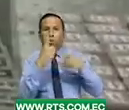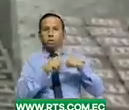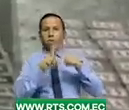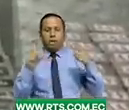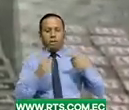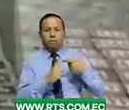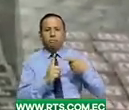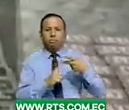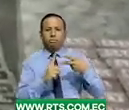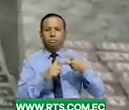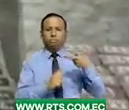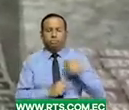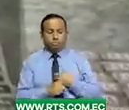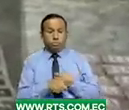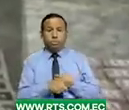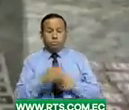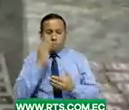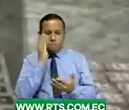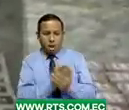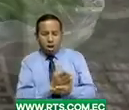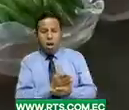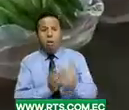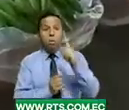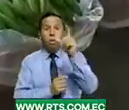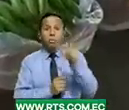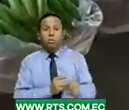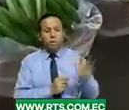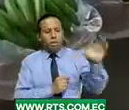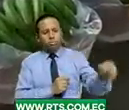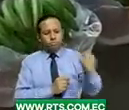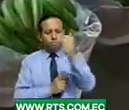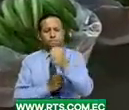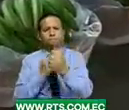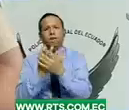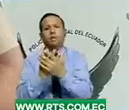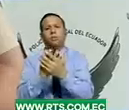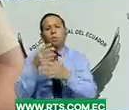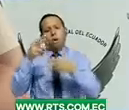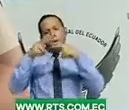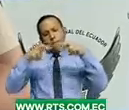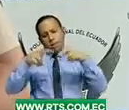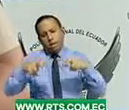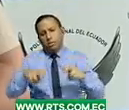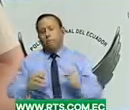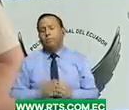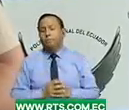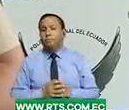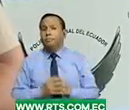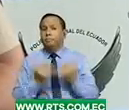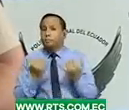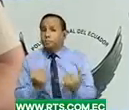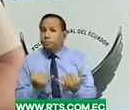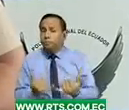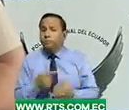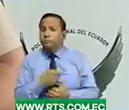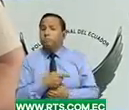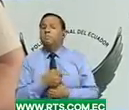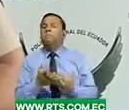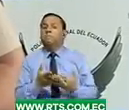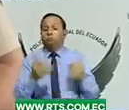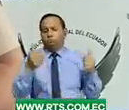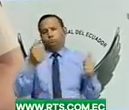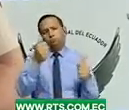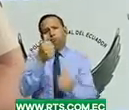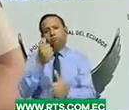identificaba. En este operativo, una persona fue detenida para investigaciones. En este momento está a órdenes de la